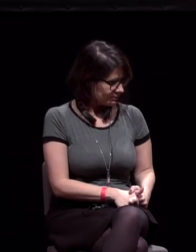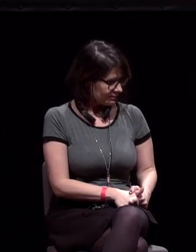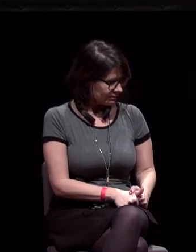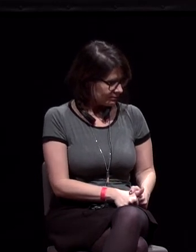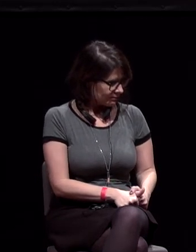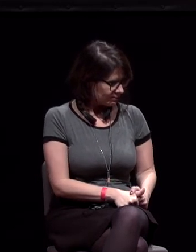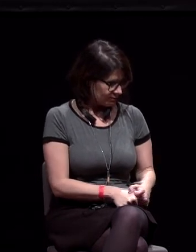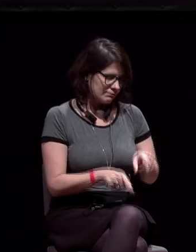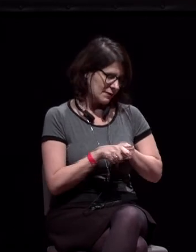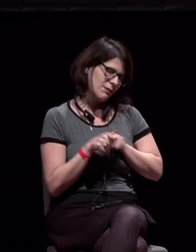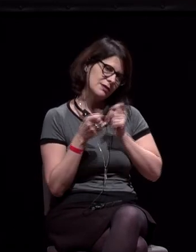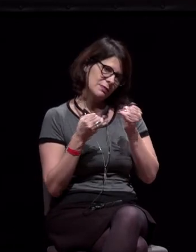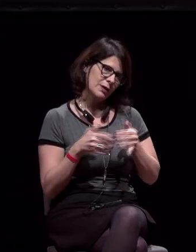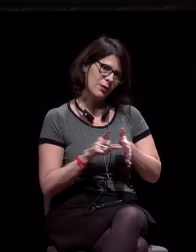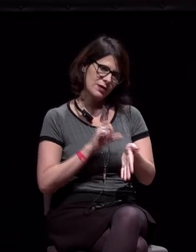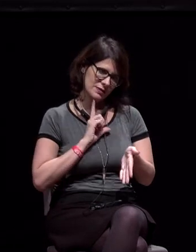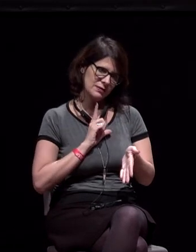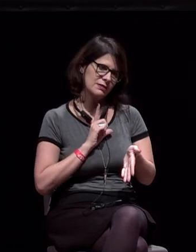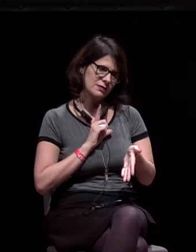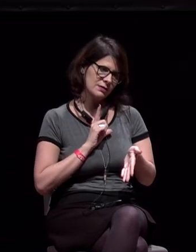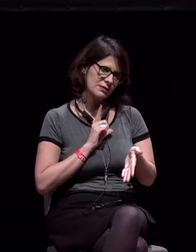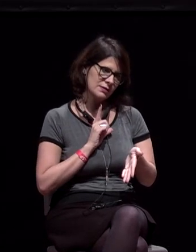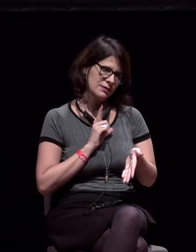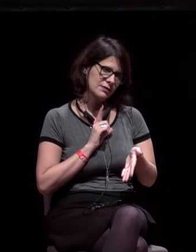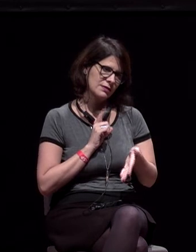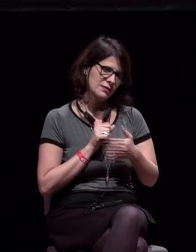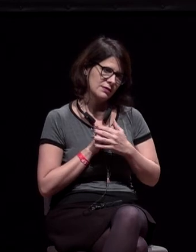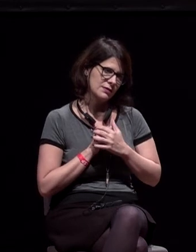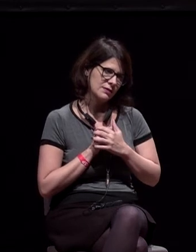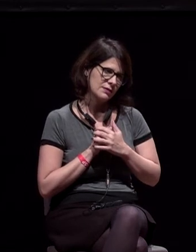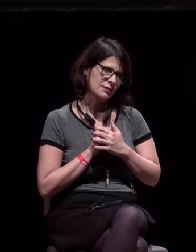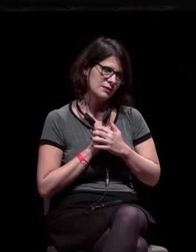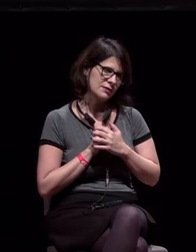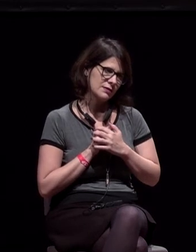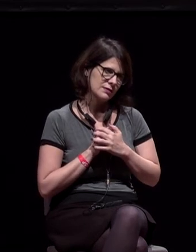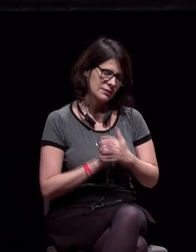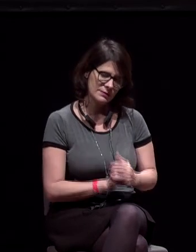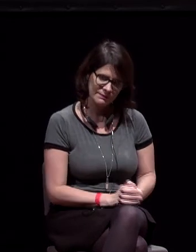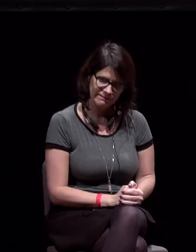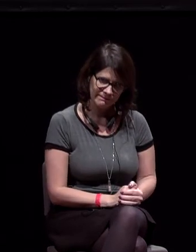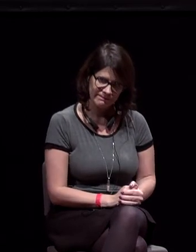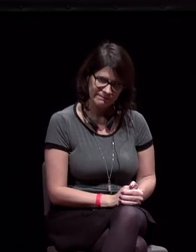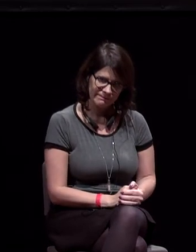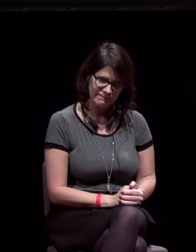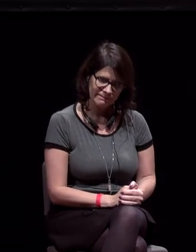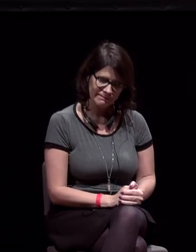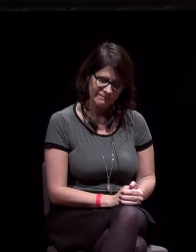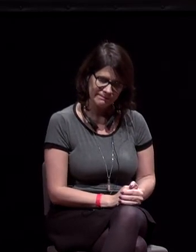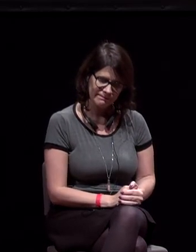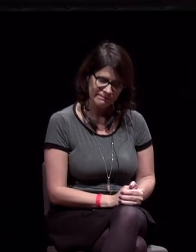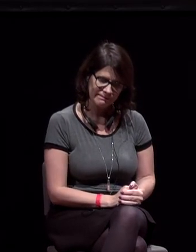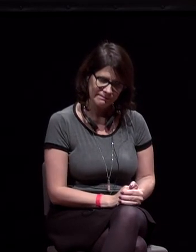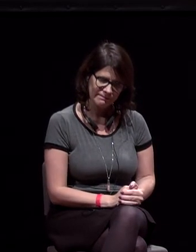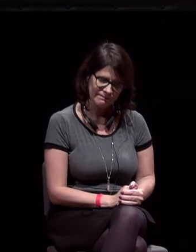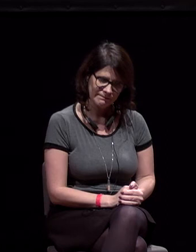como decíamos antes, nacen y mueren, o por lo menos ciertas acepciones o ciertas valencias políticas de los términos